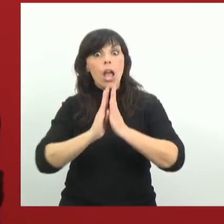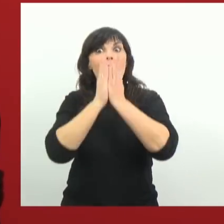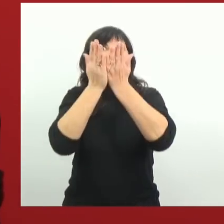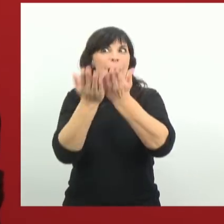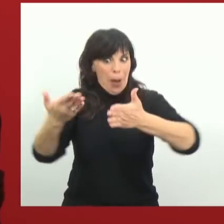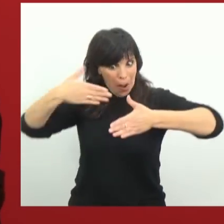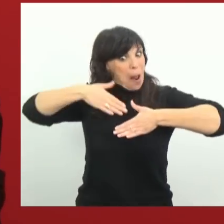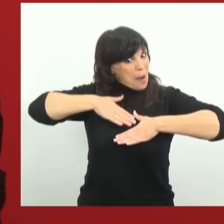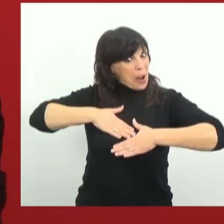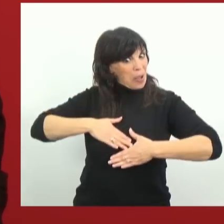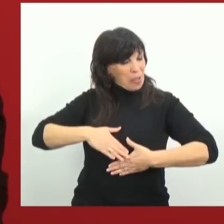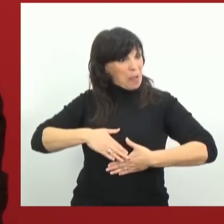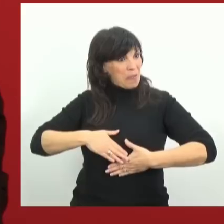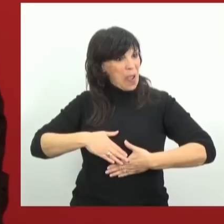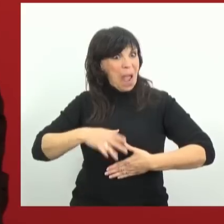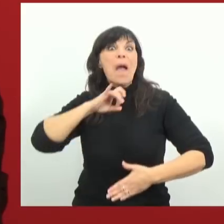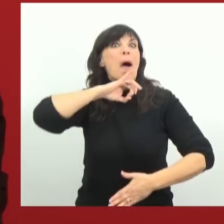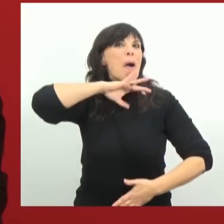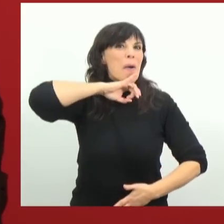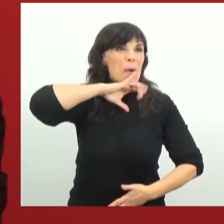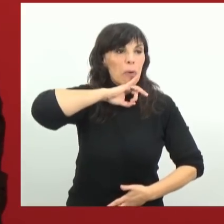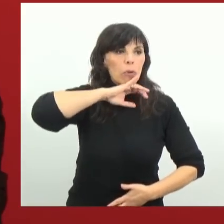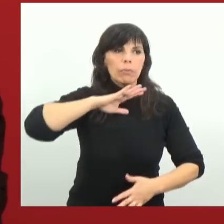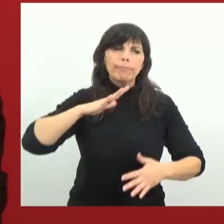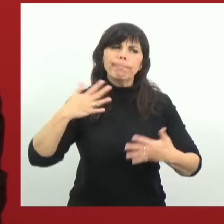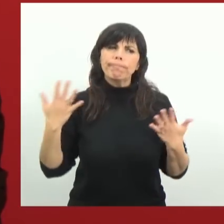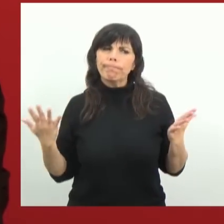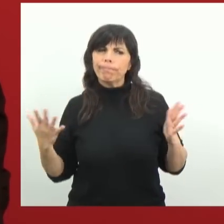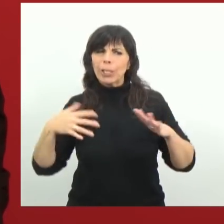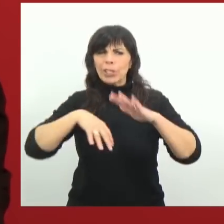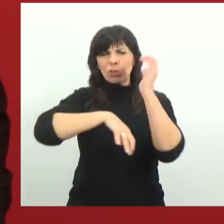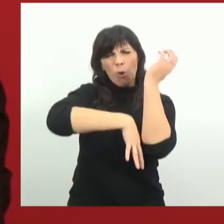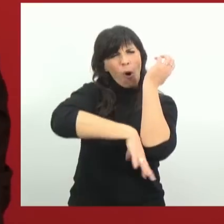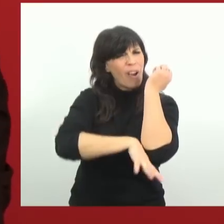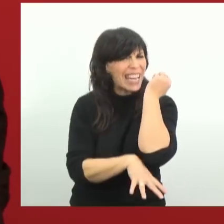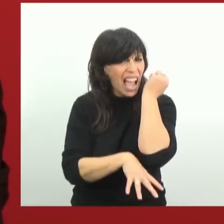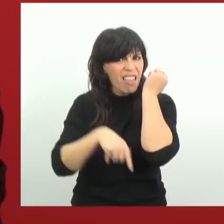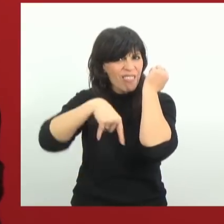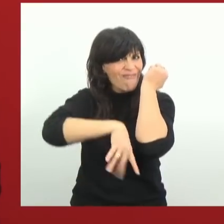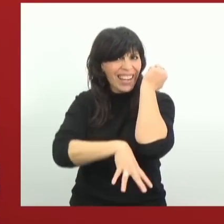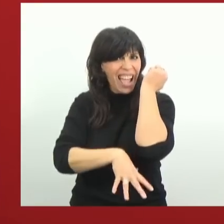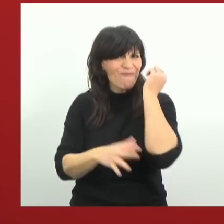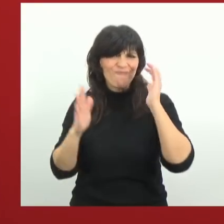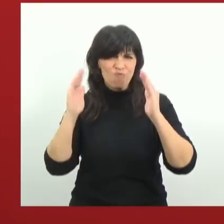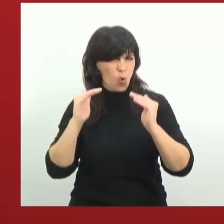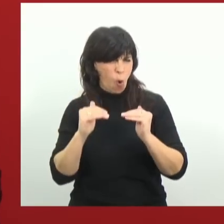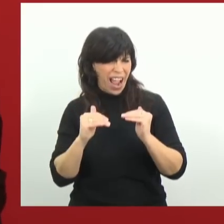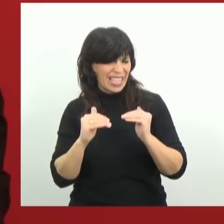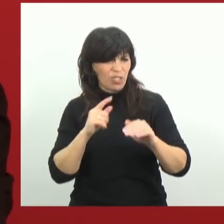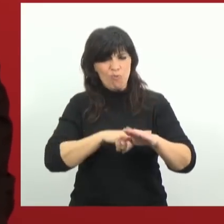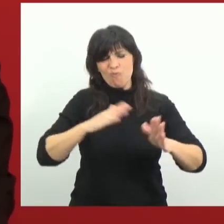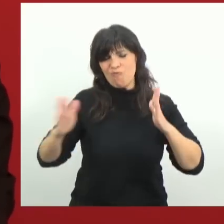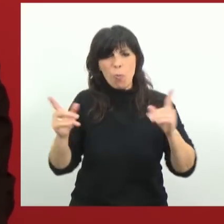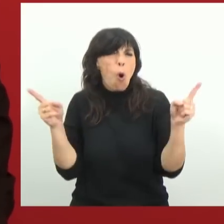sino es de corta duración. Esa palabra corta duración, una palabra interesante